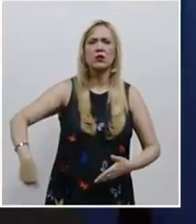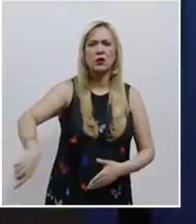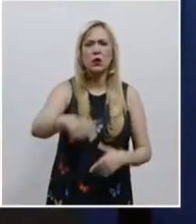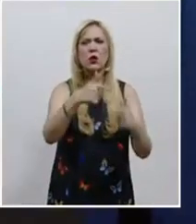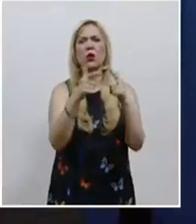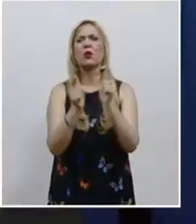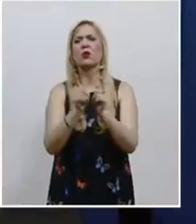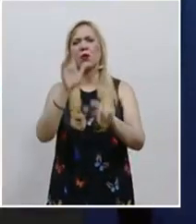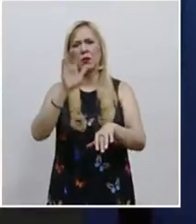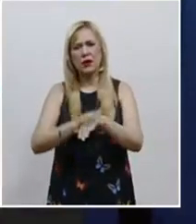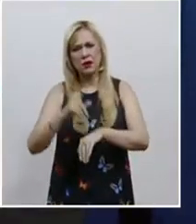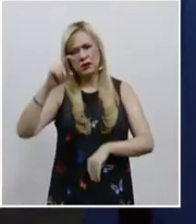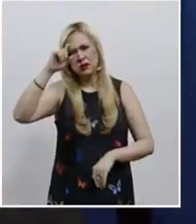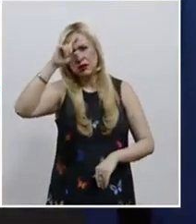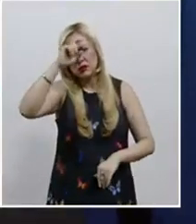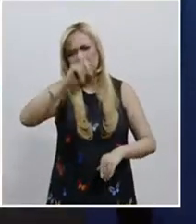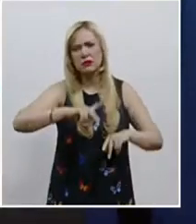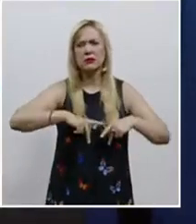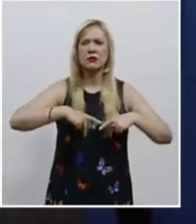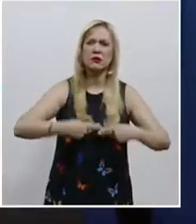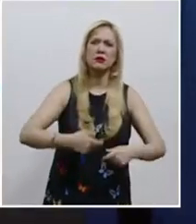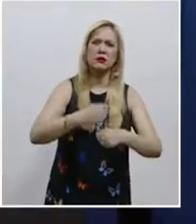grupos en condiciones de vulnerabilidad.